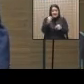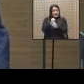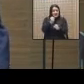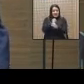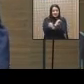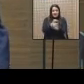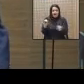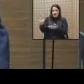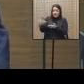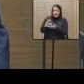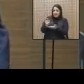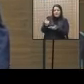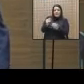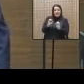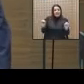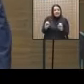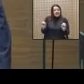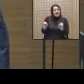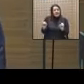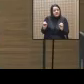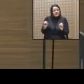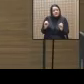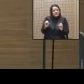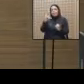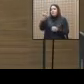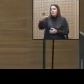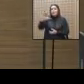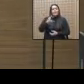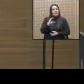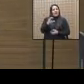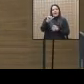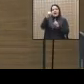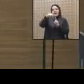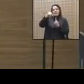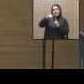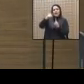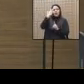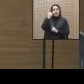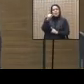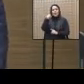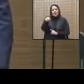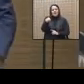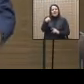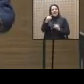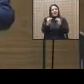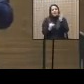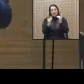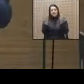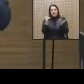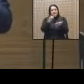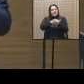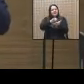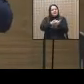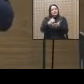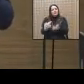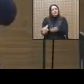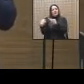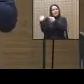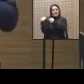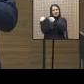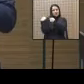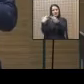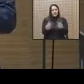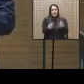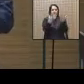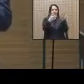centavo? Y no va a recibir aguinaldo porque ahí es desconmesurado. Aquí hay una obligación en lo público